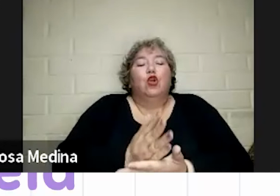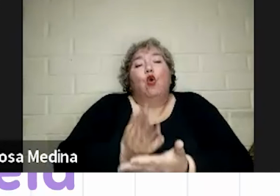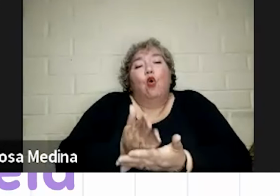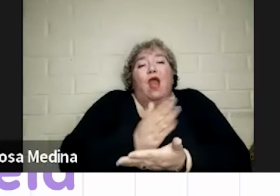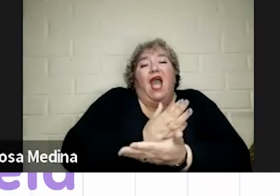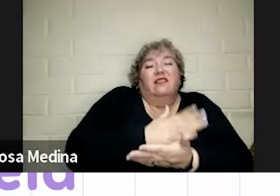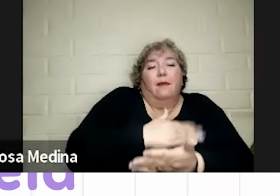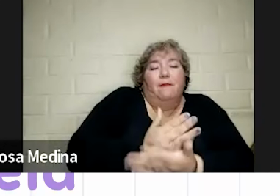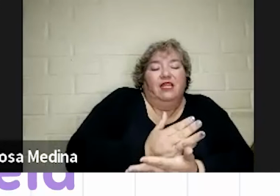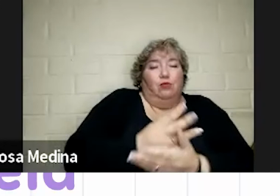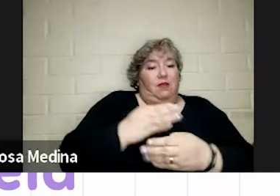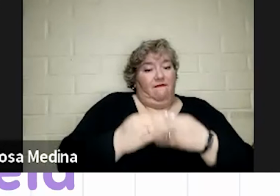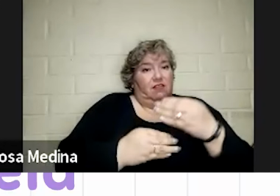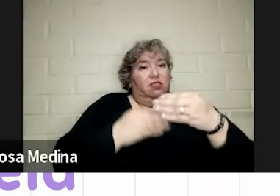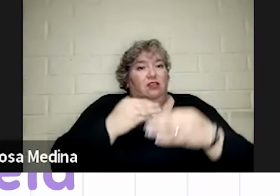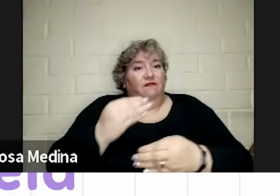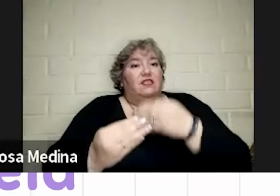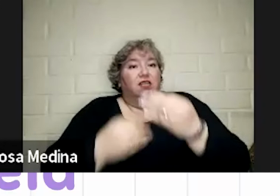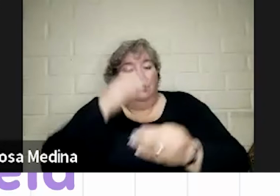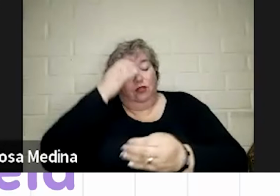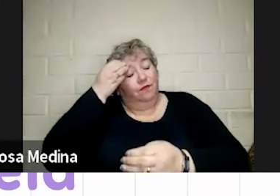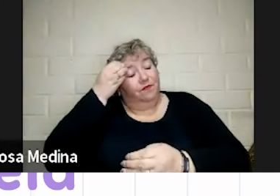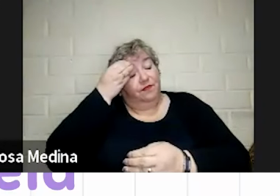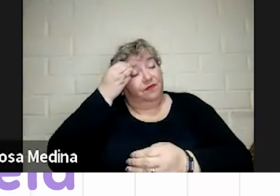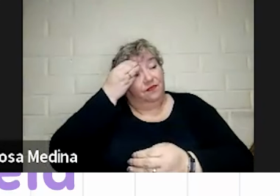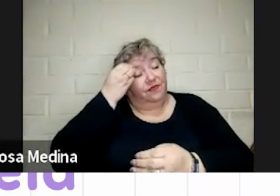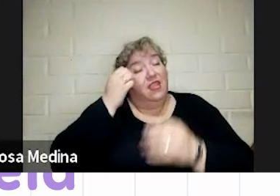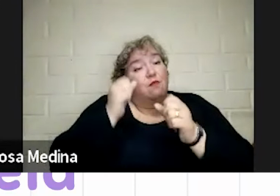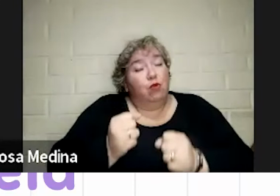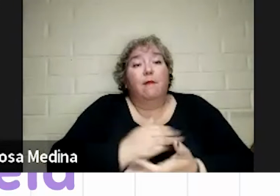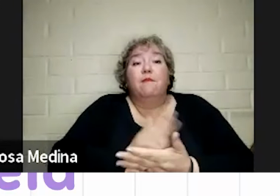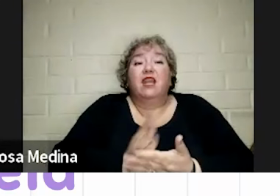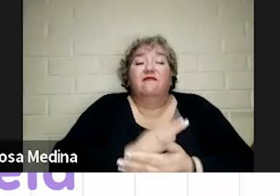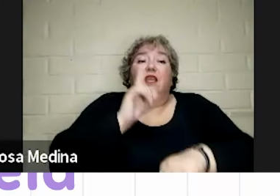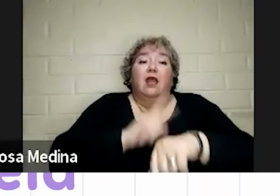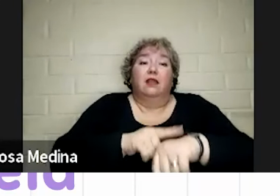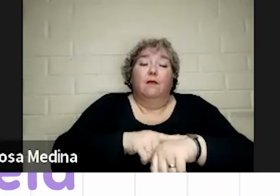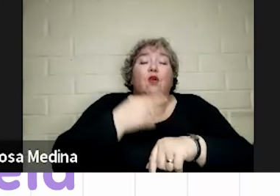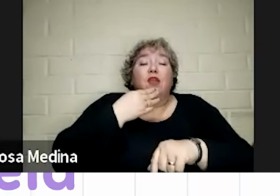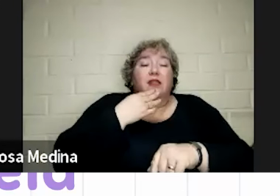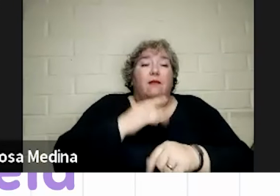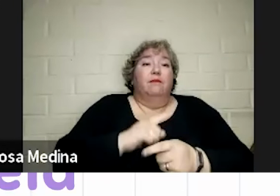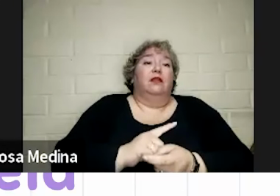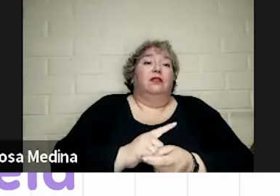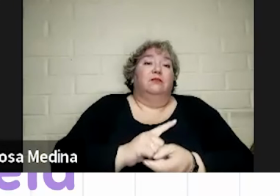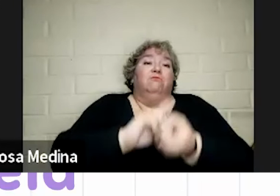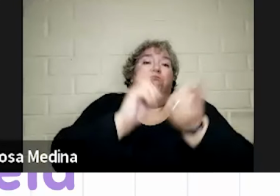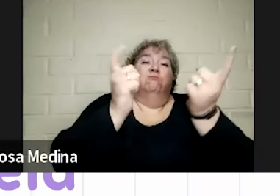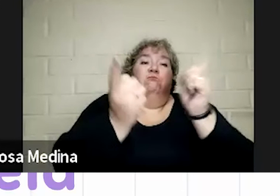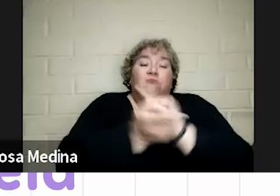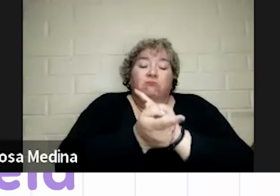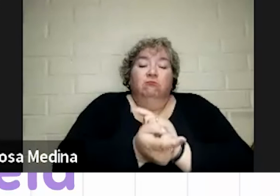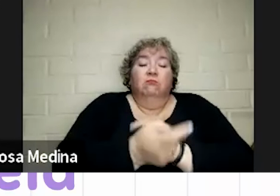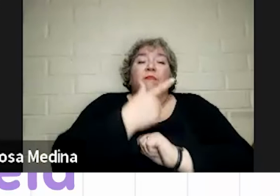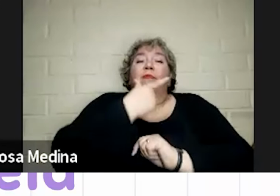a poco y los niños vayan planificando el tiempo. Y bueno, y también convertir las tareas en pasos específicos para que los